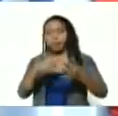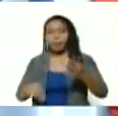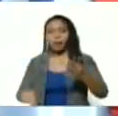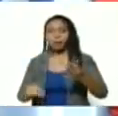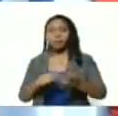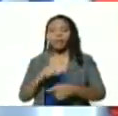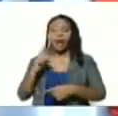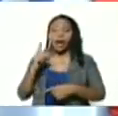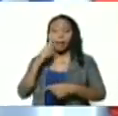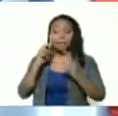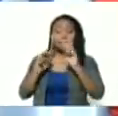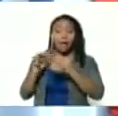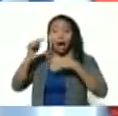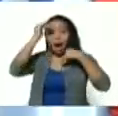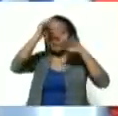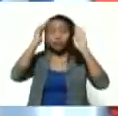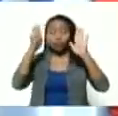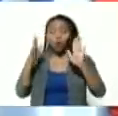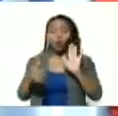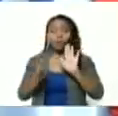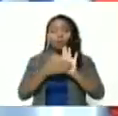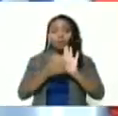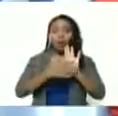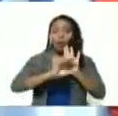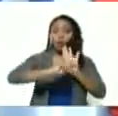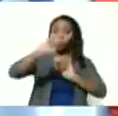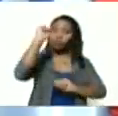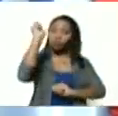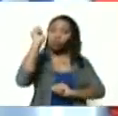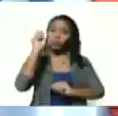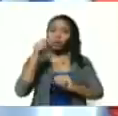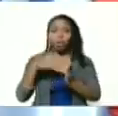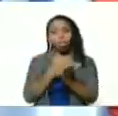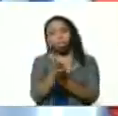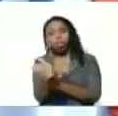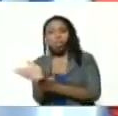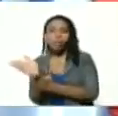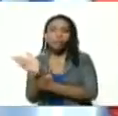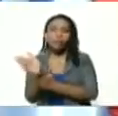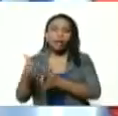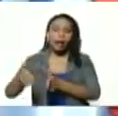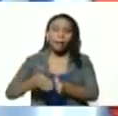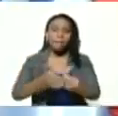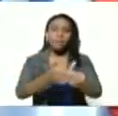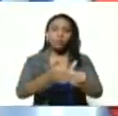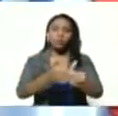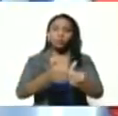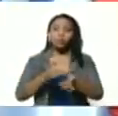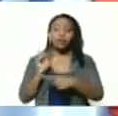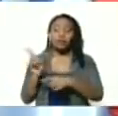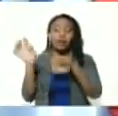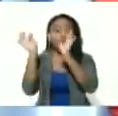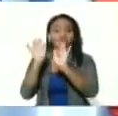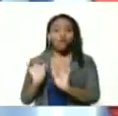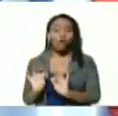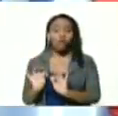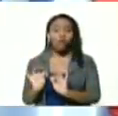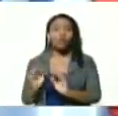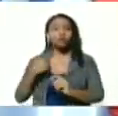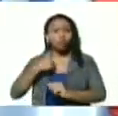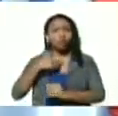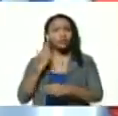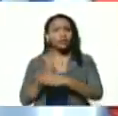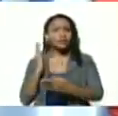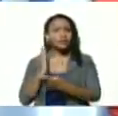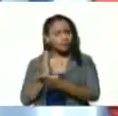de atender a lo que establece nuestra Constitución, desvíen su camino. Y en este sentido, yo siempre hago el